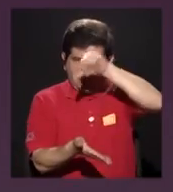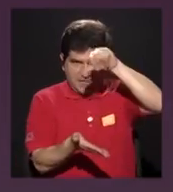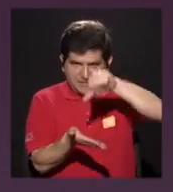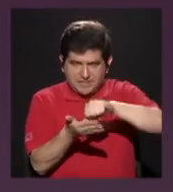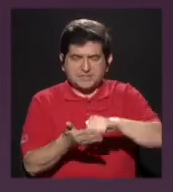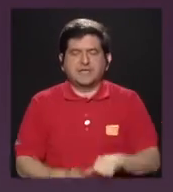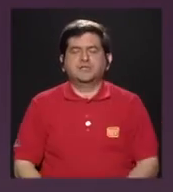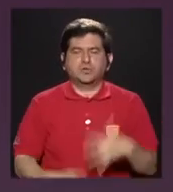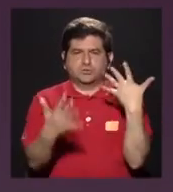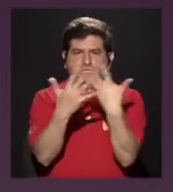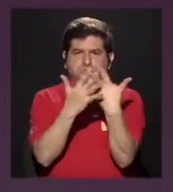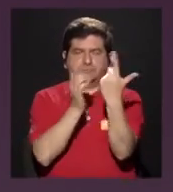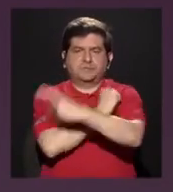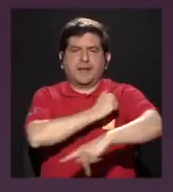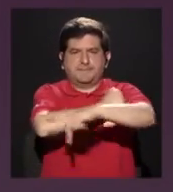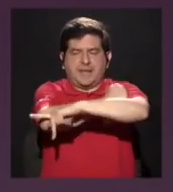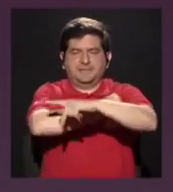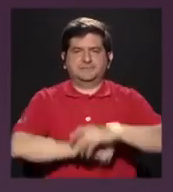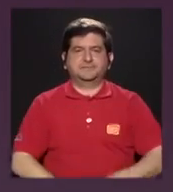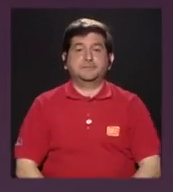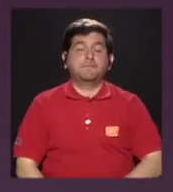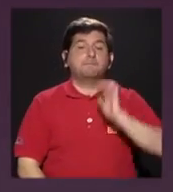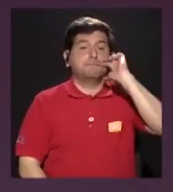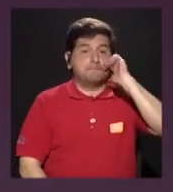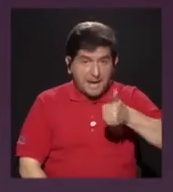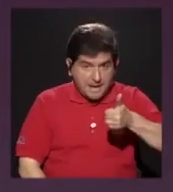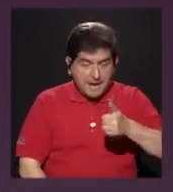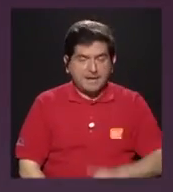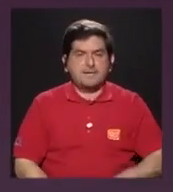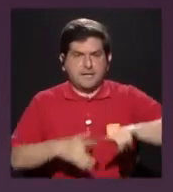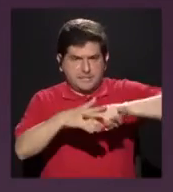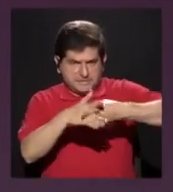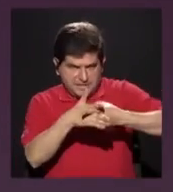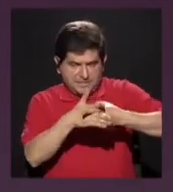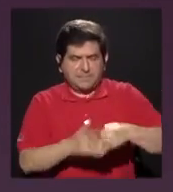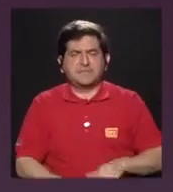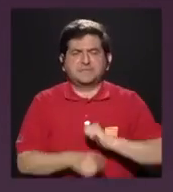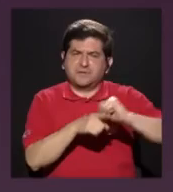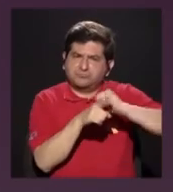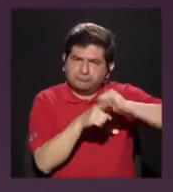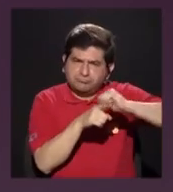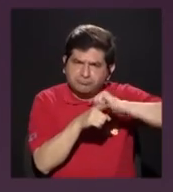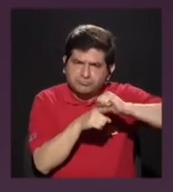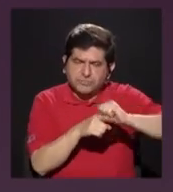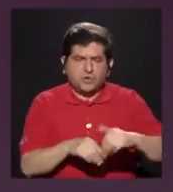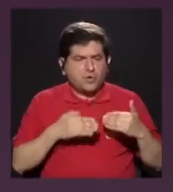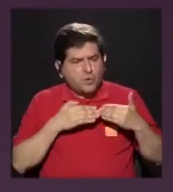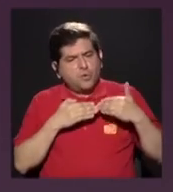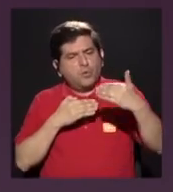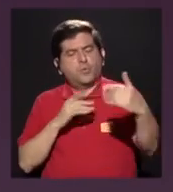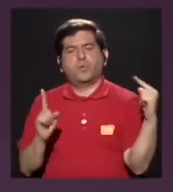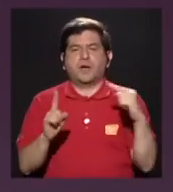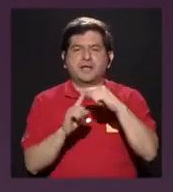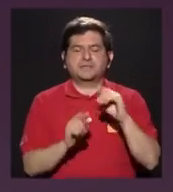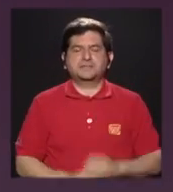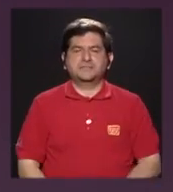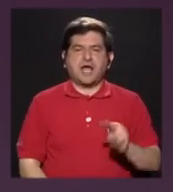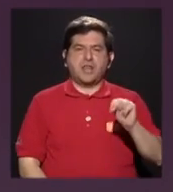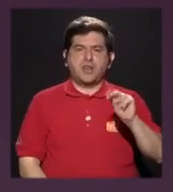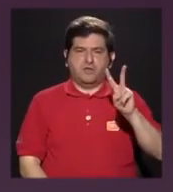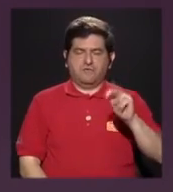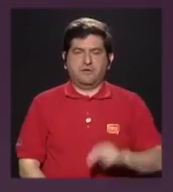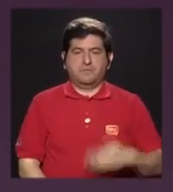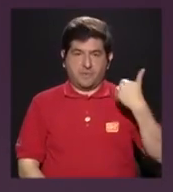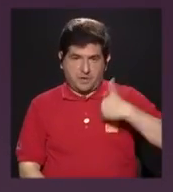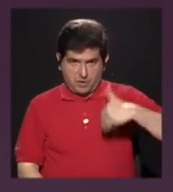penales del país mañana justamente comenzamos a impartir una capacitación que se prolongará hasta el mes de noviembre a